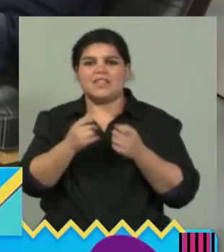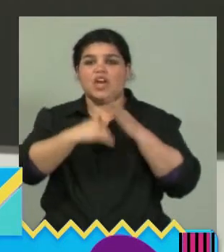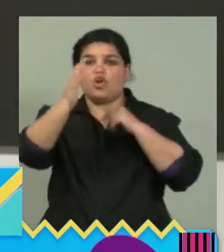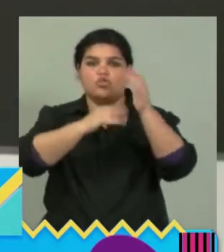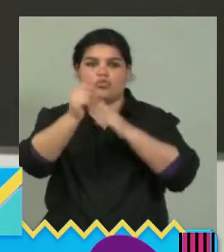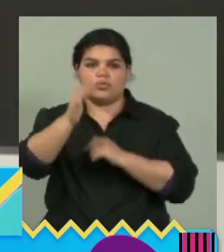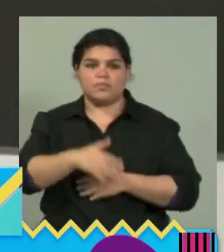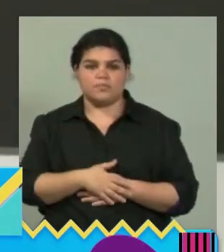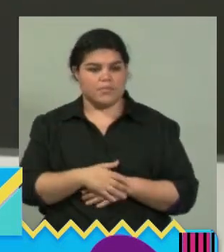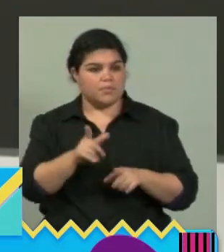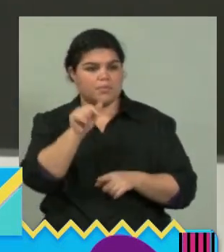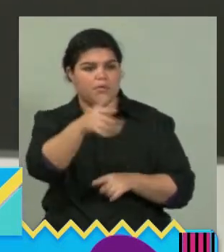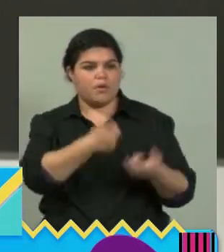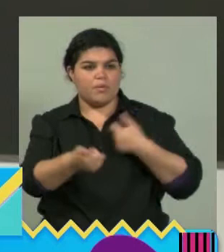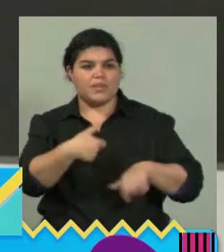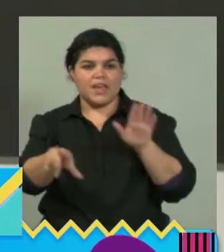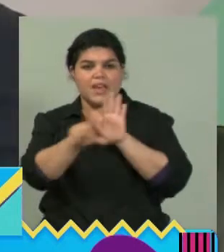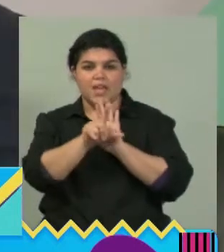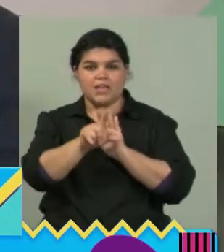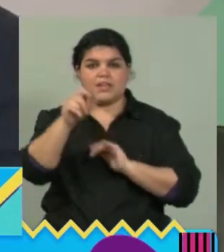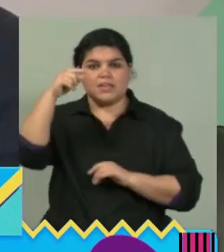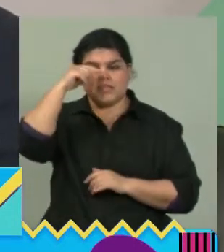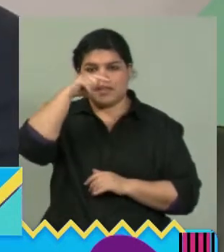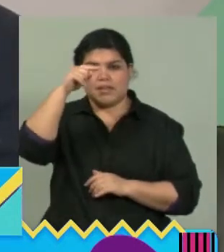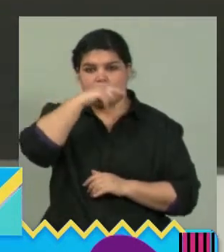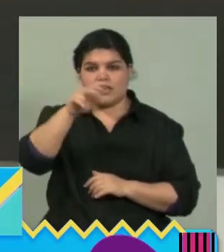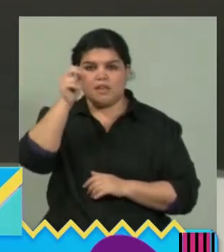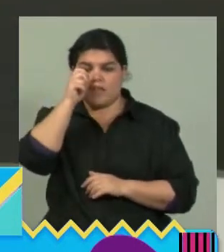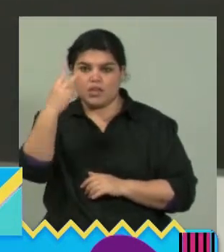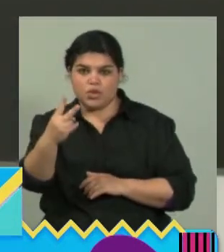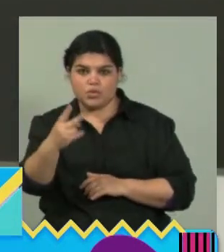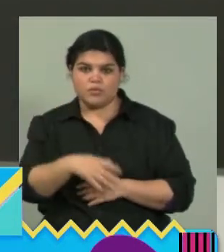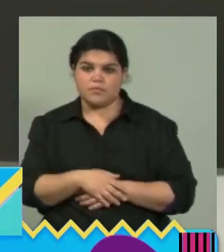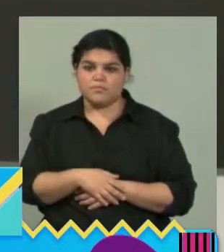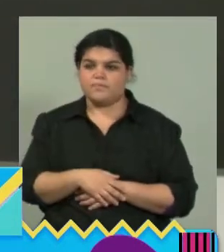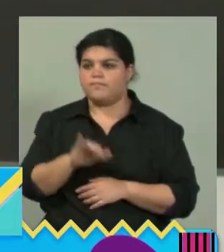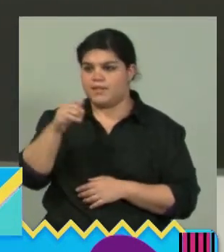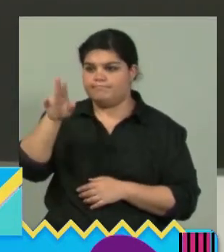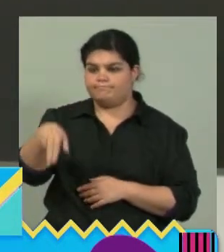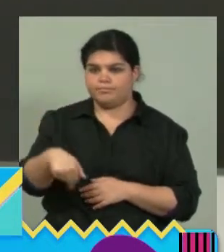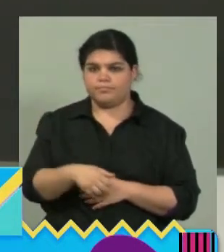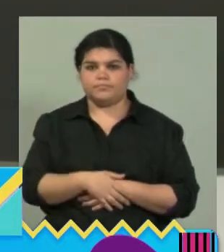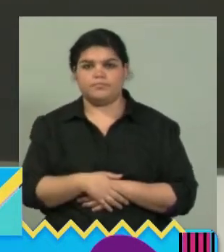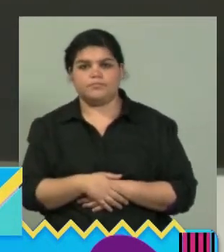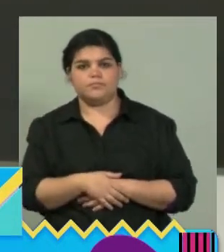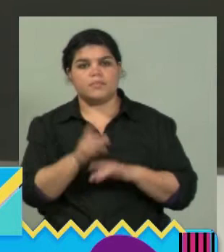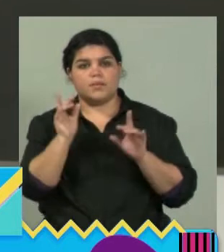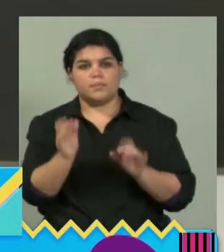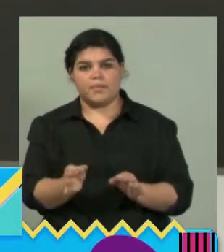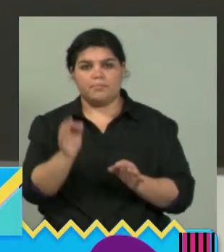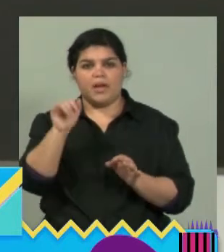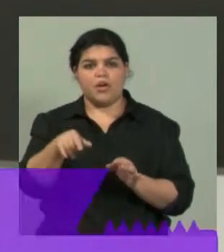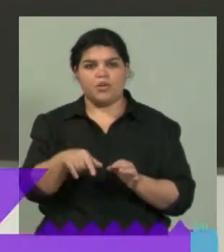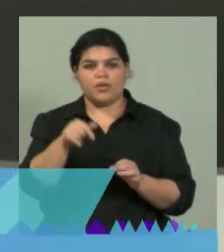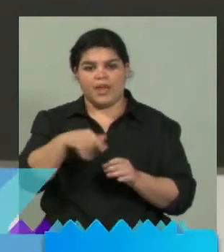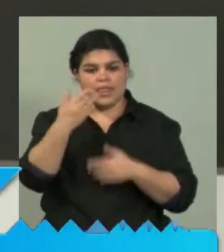ley 7722, ¿no? Esto Correcto. de que no se pudiera sacar esos metales. Vamos a dejarlo, por supuesto, entonces, porque nos vamos